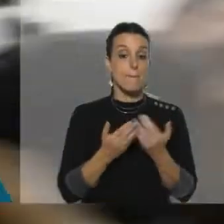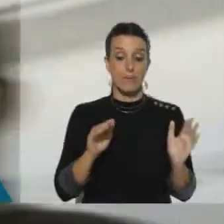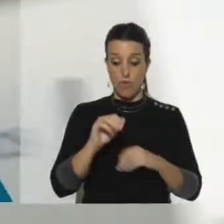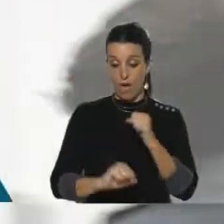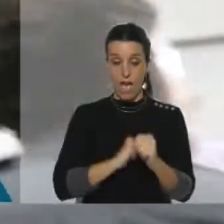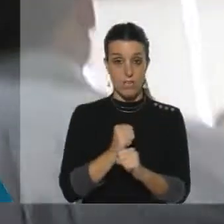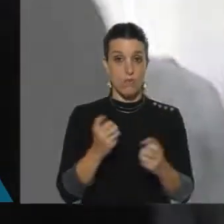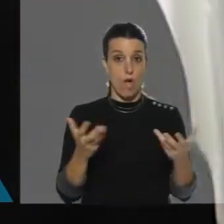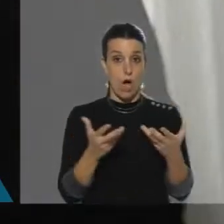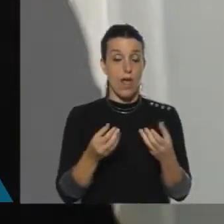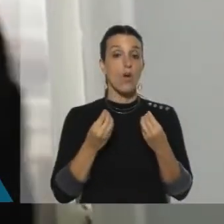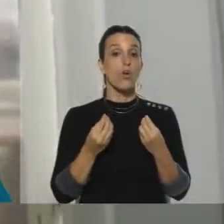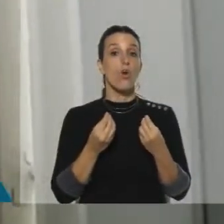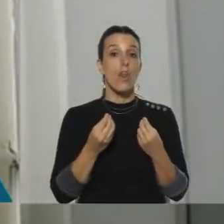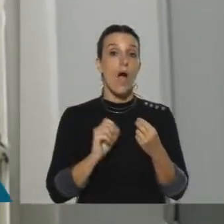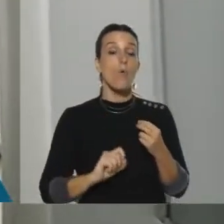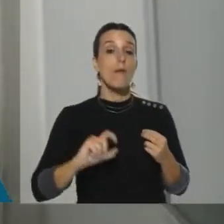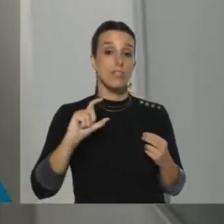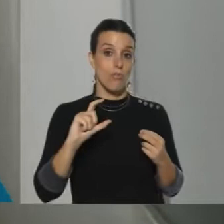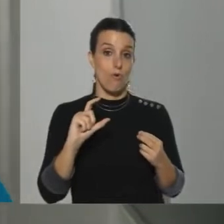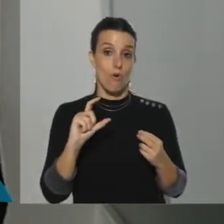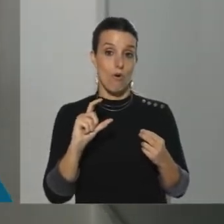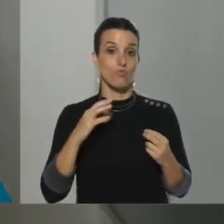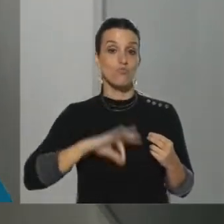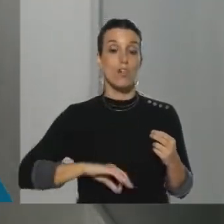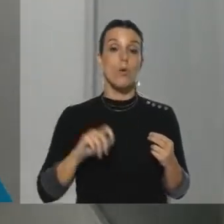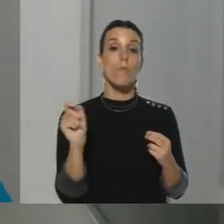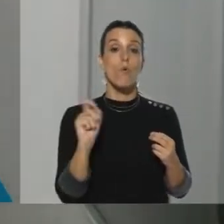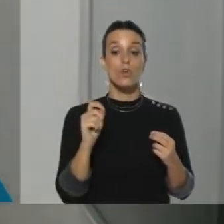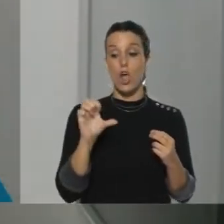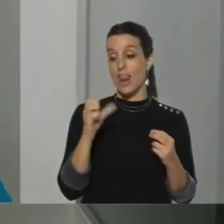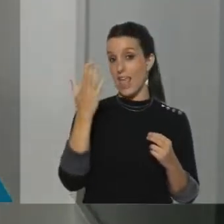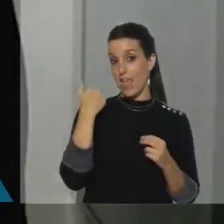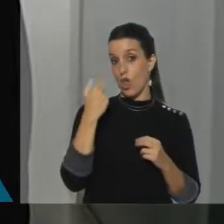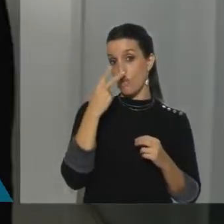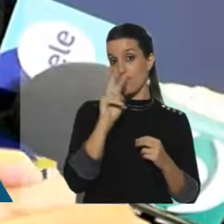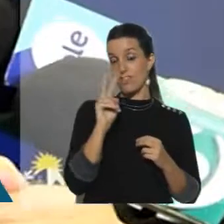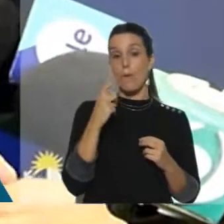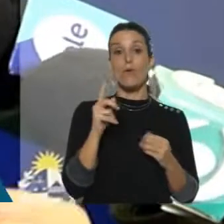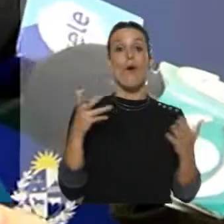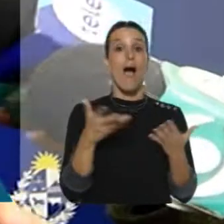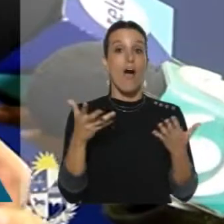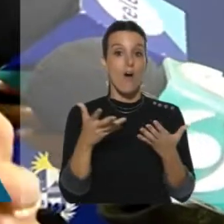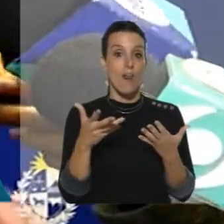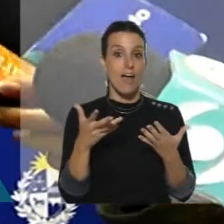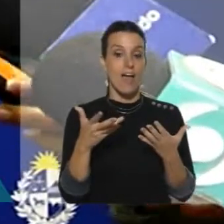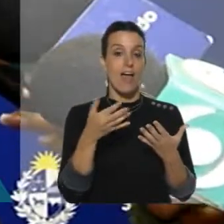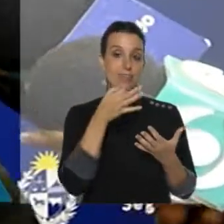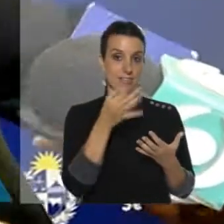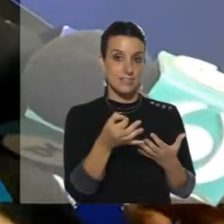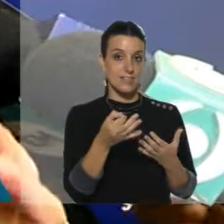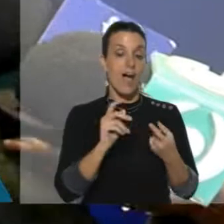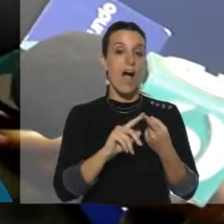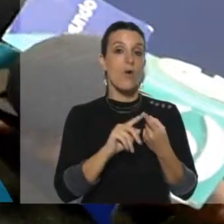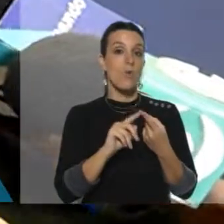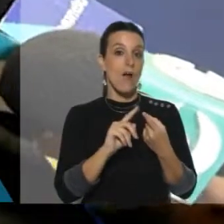con el aumento de los salarios públicos en enero de 2022 pero que ahora se establece un acuerdo